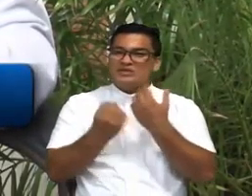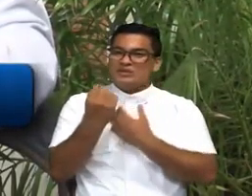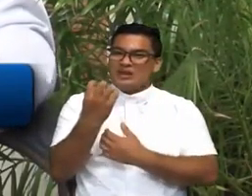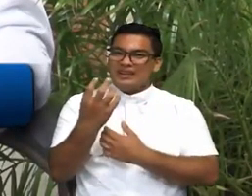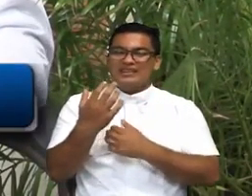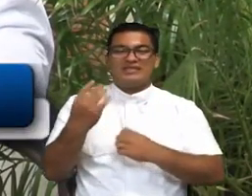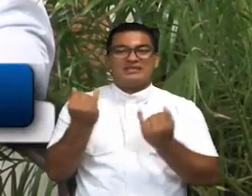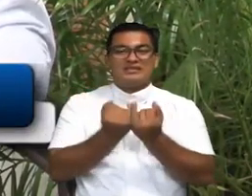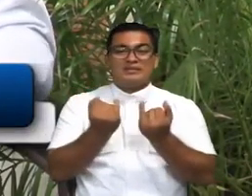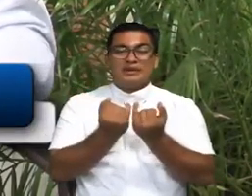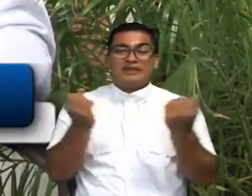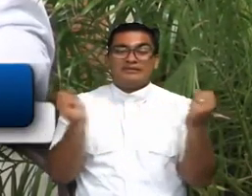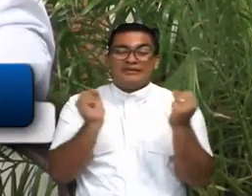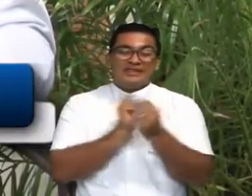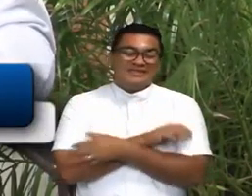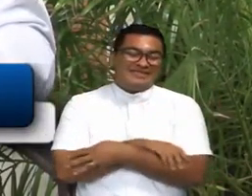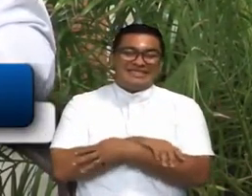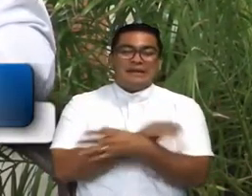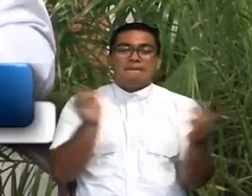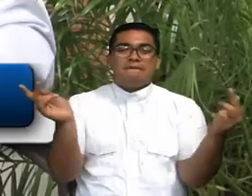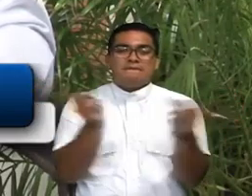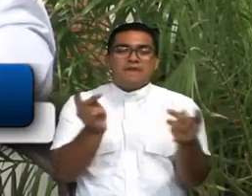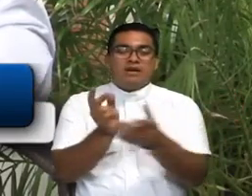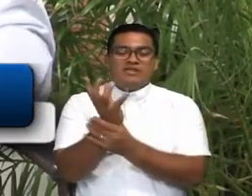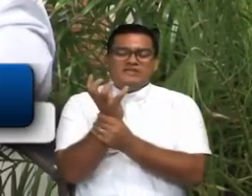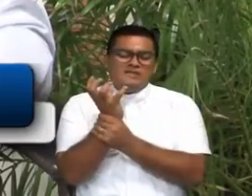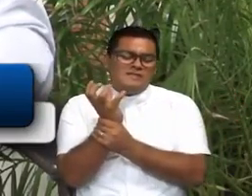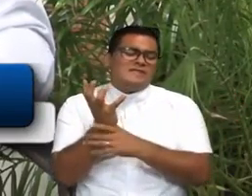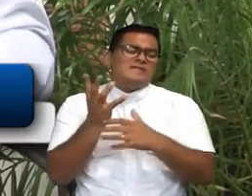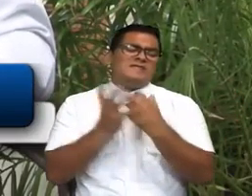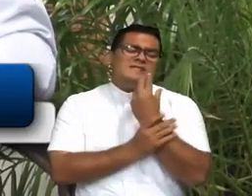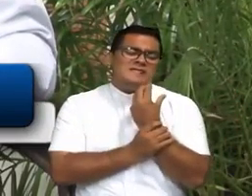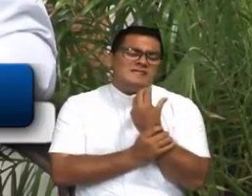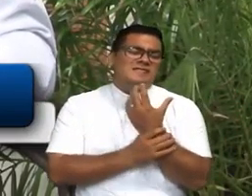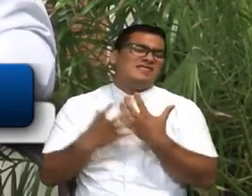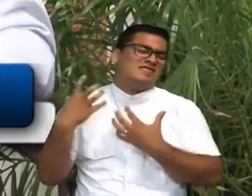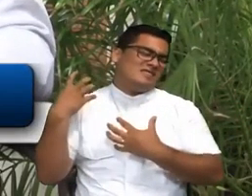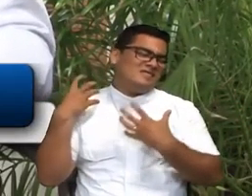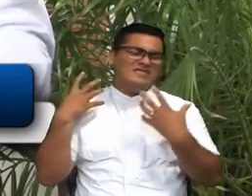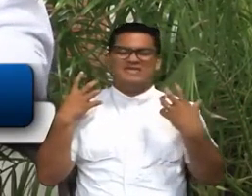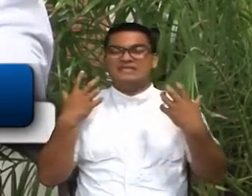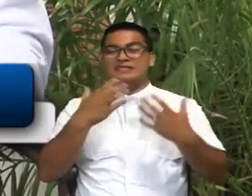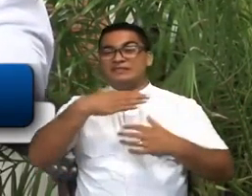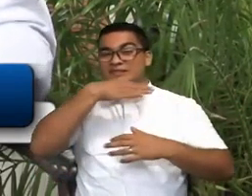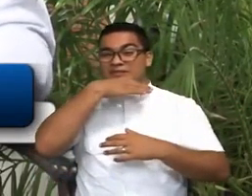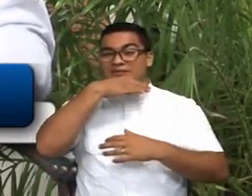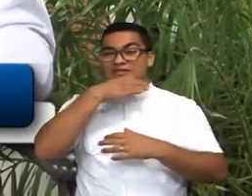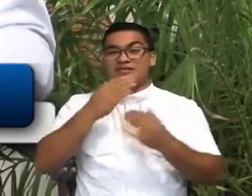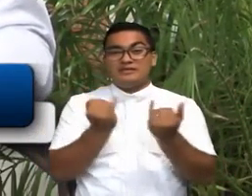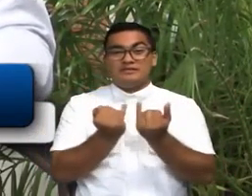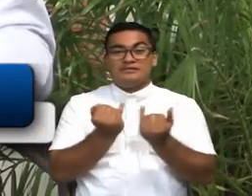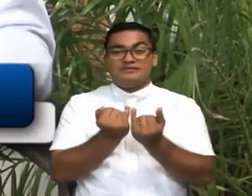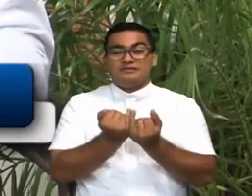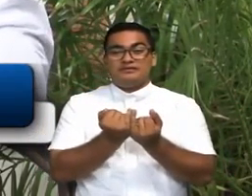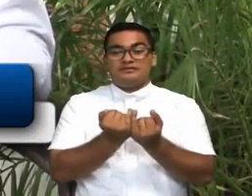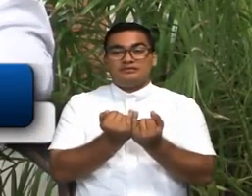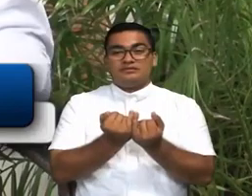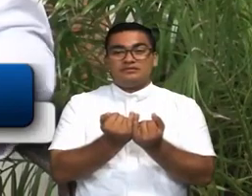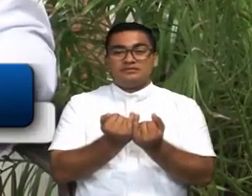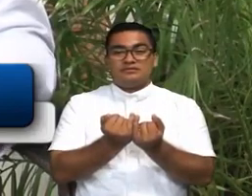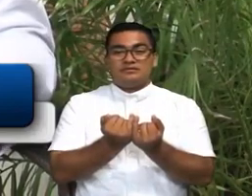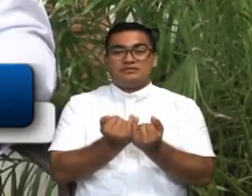al frío, el cuerpo o el músculo, como dicen vulgarmente, se entume, ¿ya? O hay una constricción del músculo por